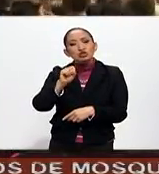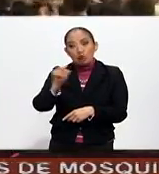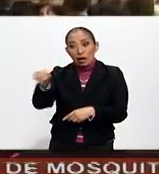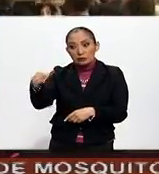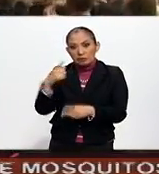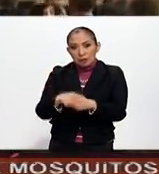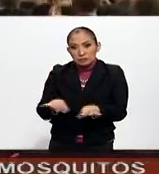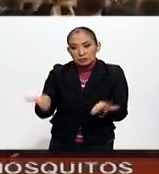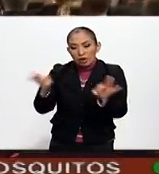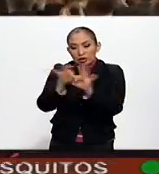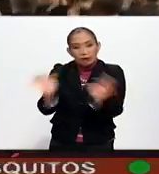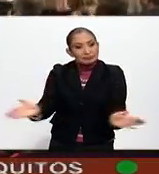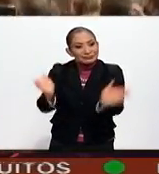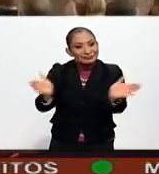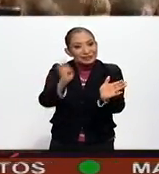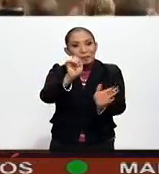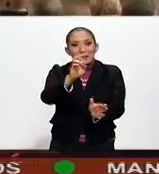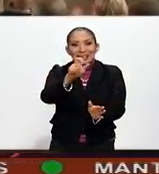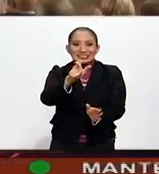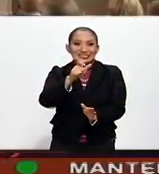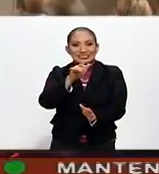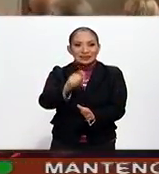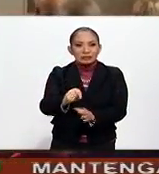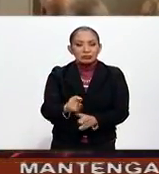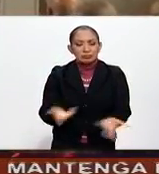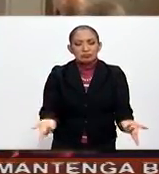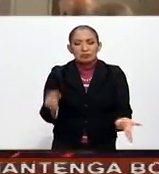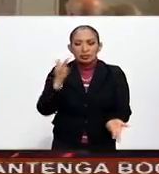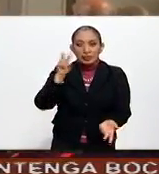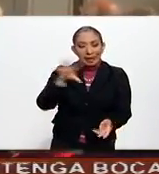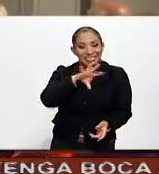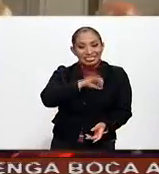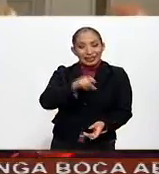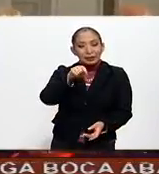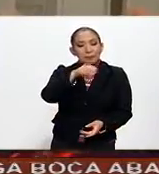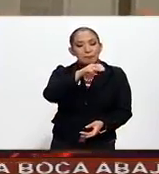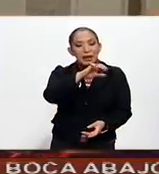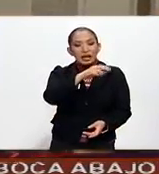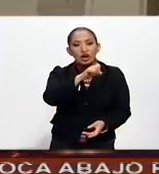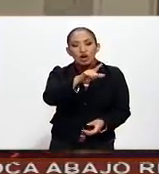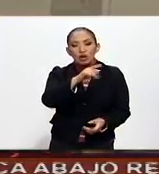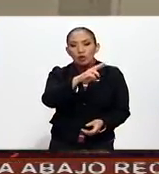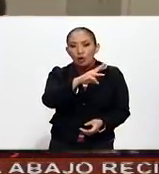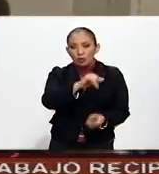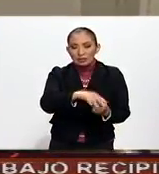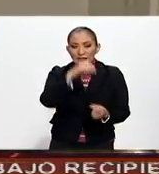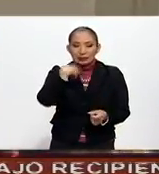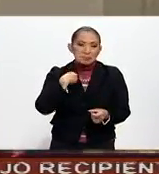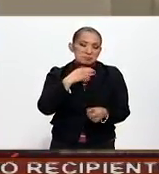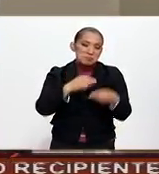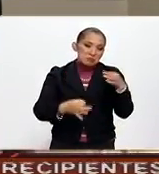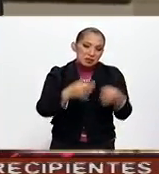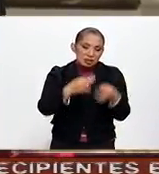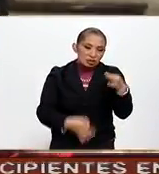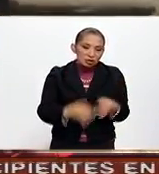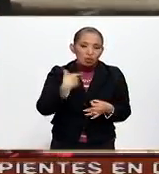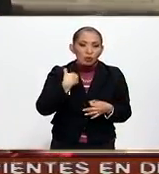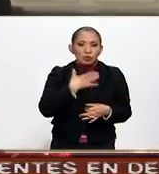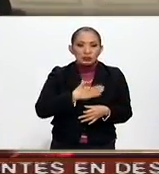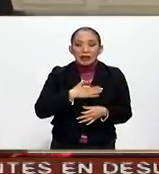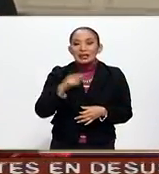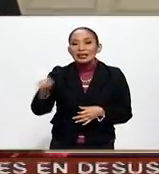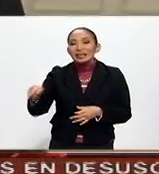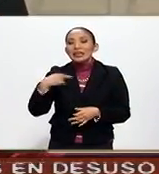uno de los principales promotores del Brexit. Aparecen como favoritos Michael Gove, ministro de Justicia, y Theresa May,